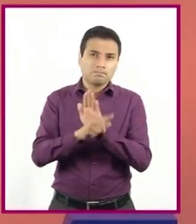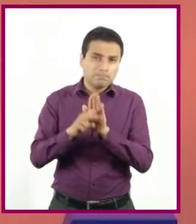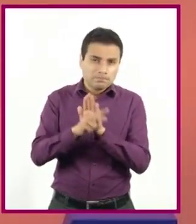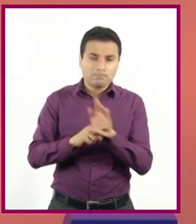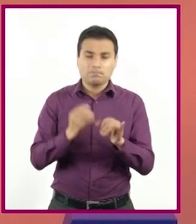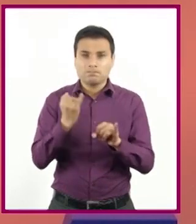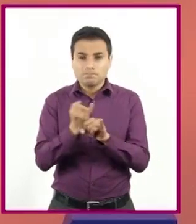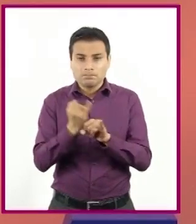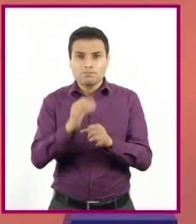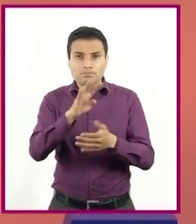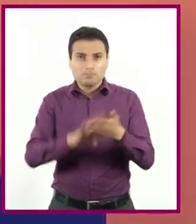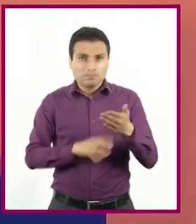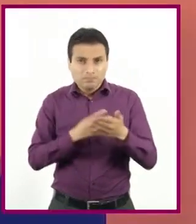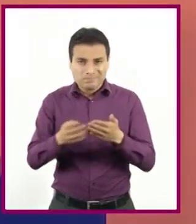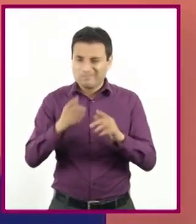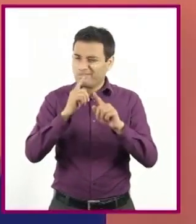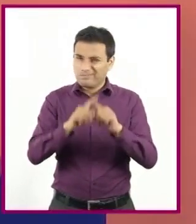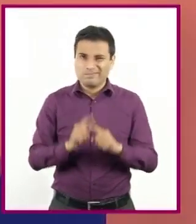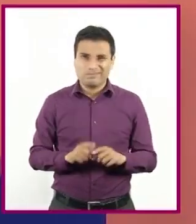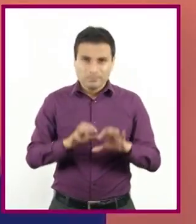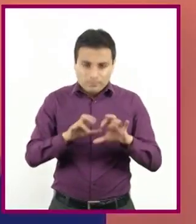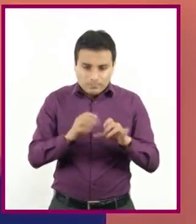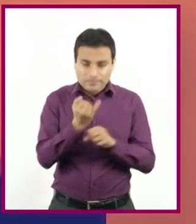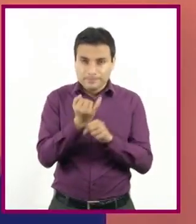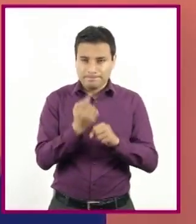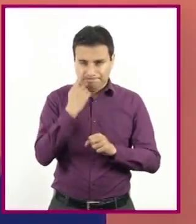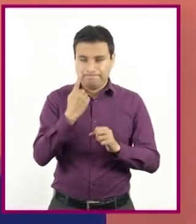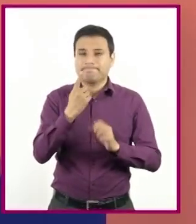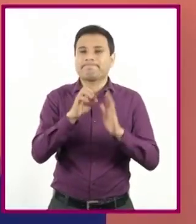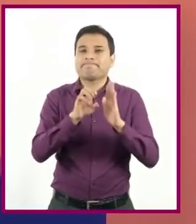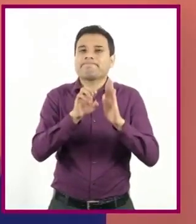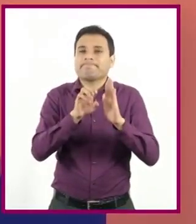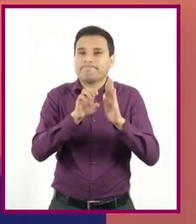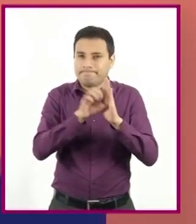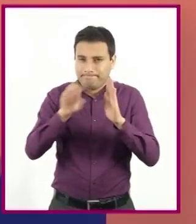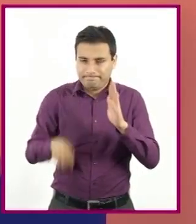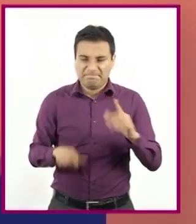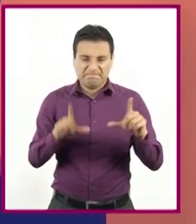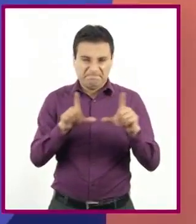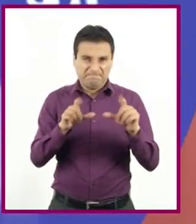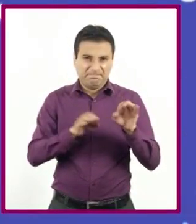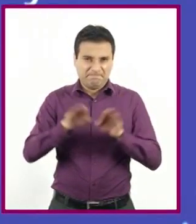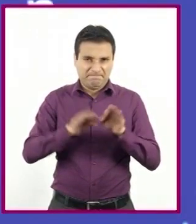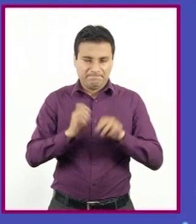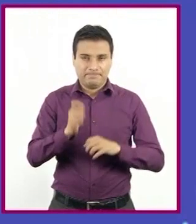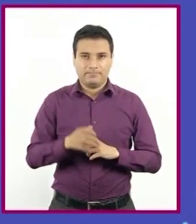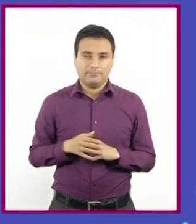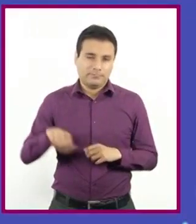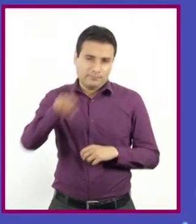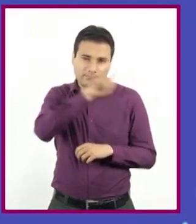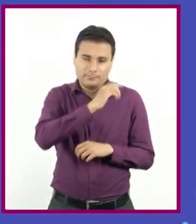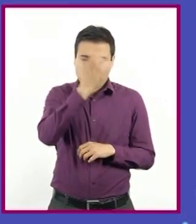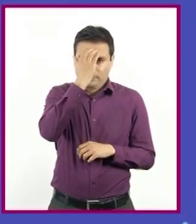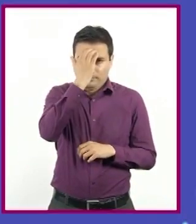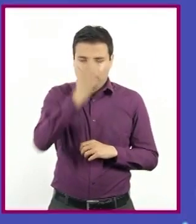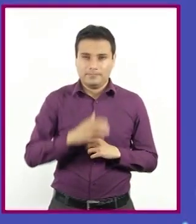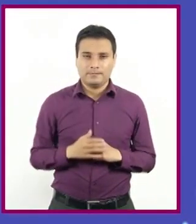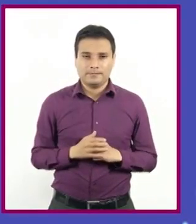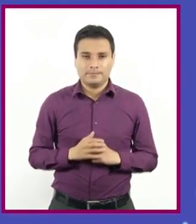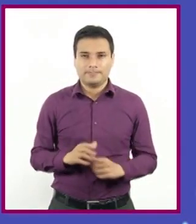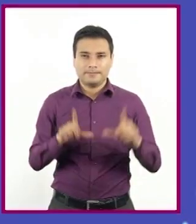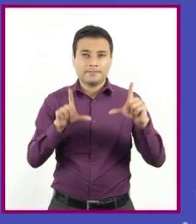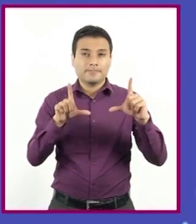tablas, gráficas, etc. Veamos un ejemplo de fichas de trabajo. Como saben, una ficha de trabajo